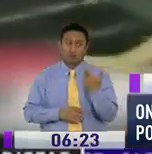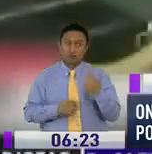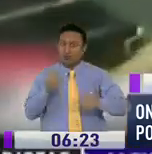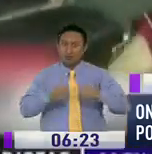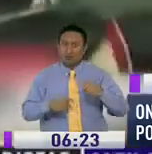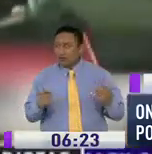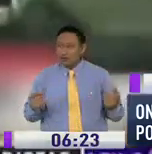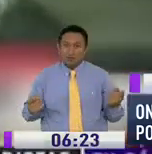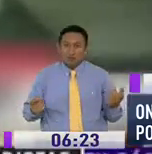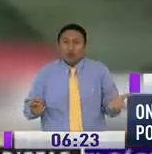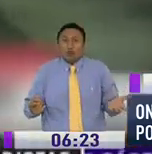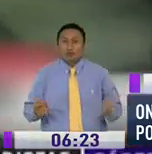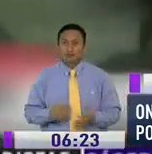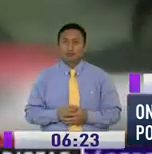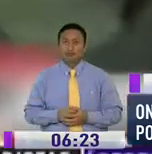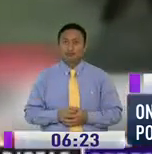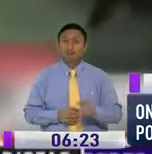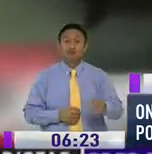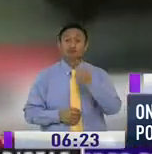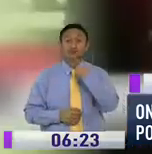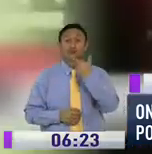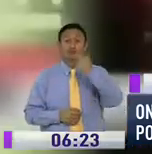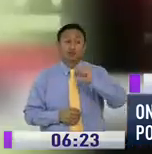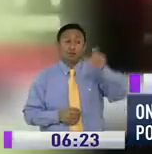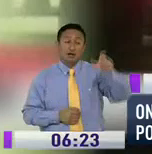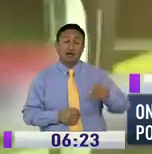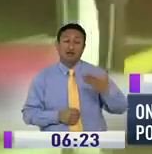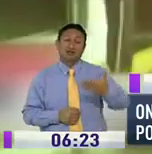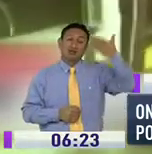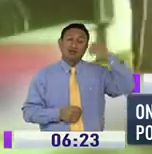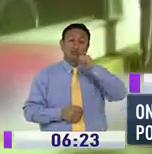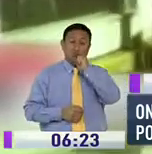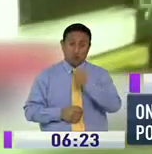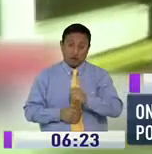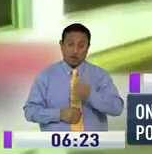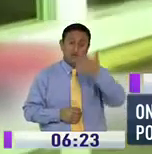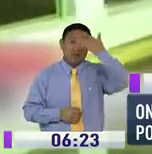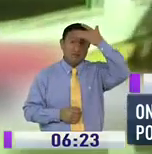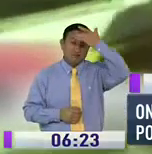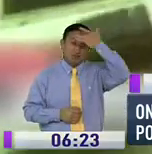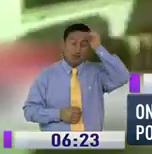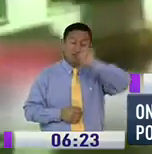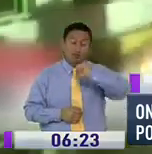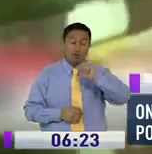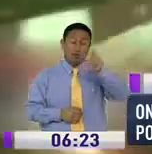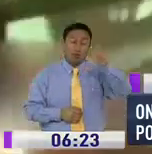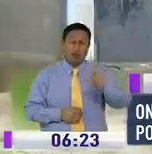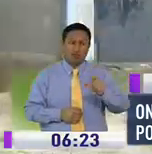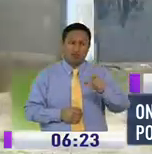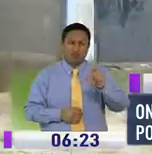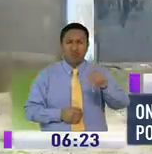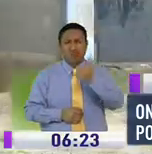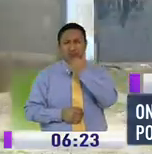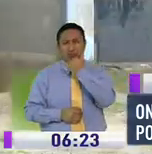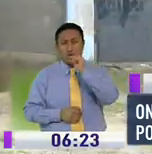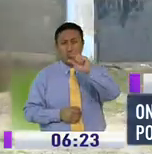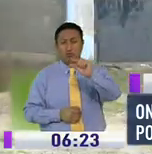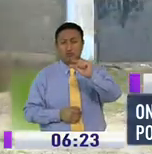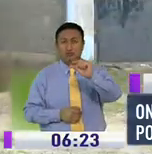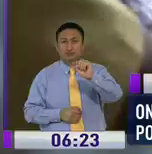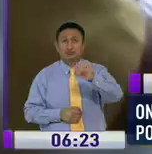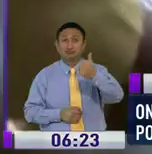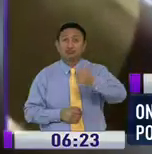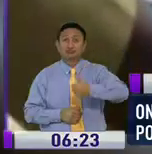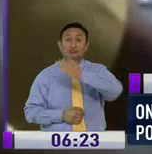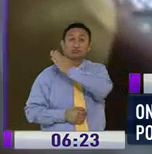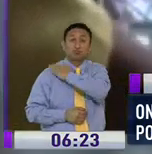imposible. Bachelet le apuesta a detenidos más viejos, enfermos y convictos con crímenes menores. El general en servicio